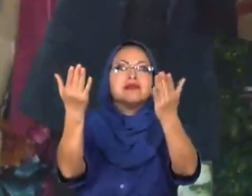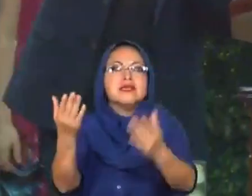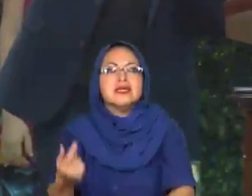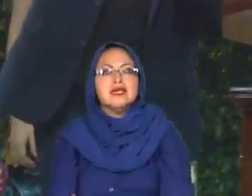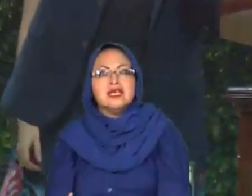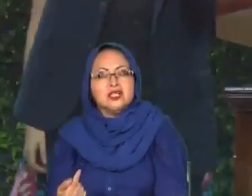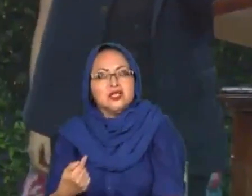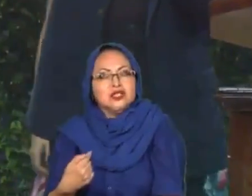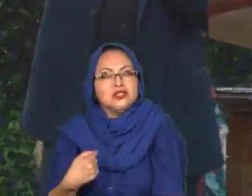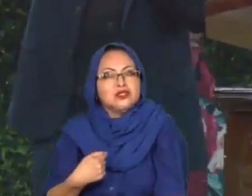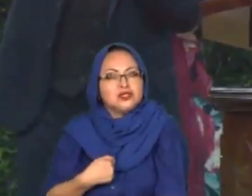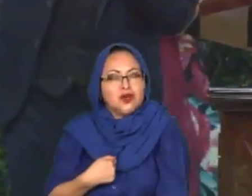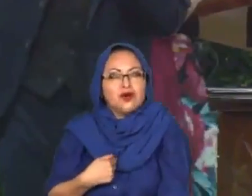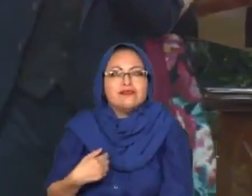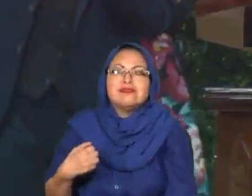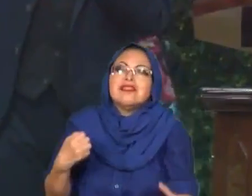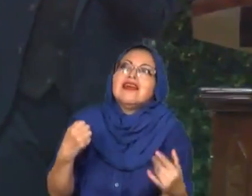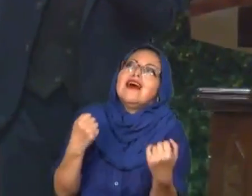Te